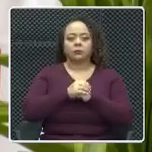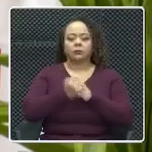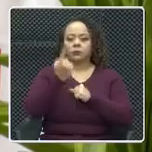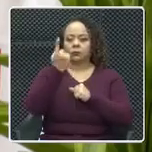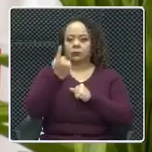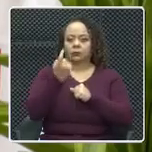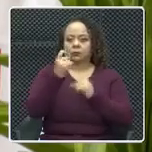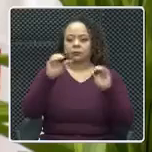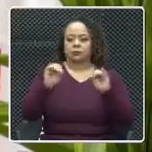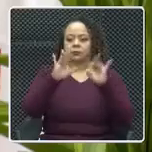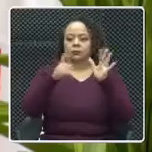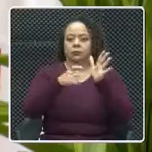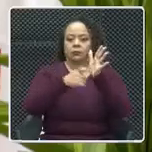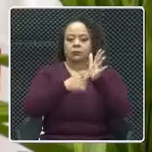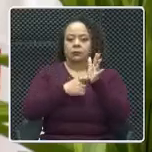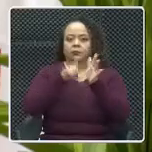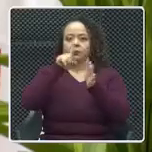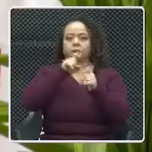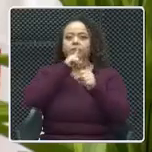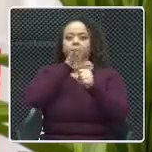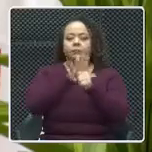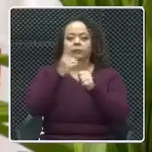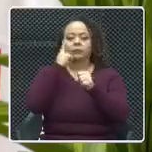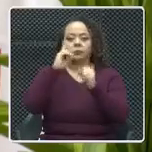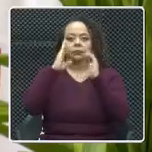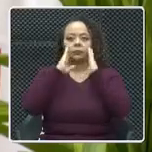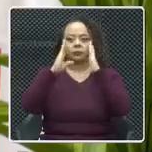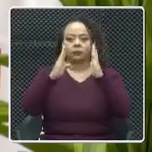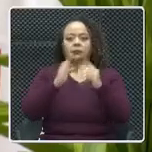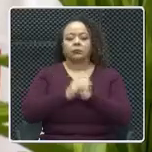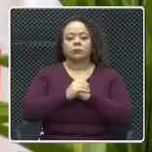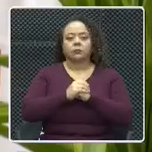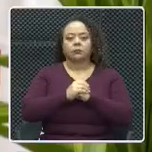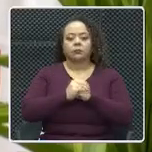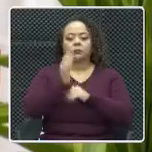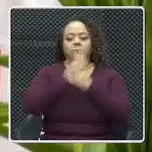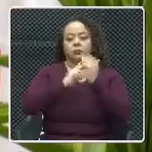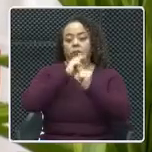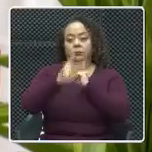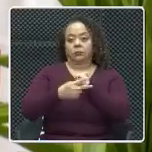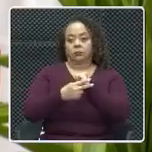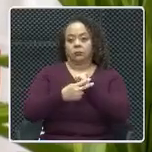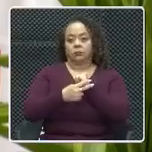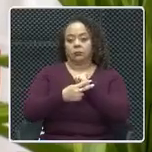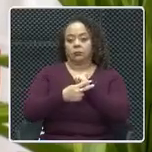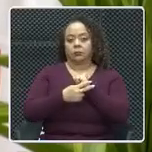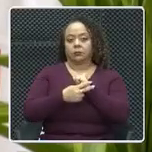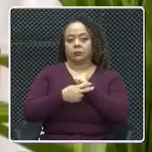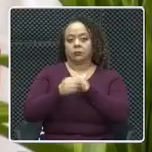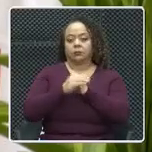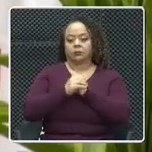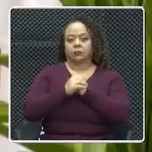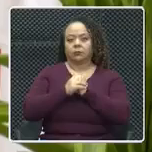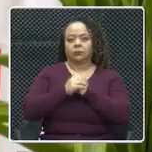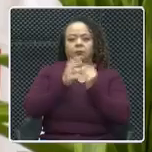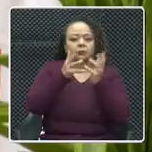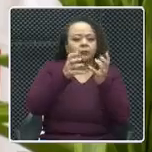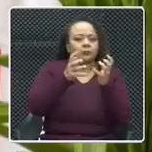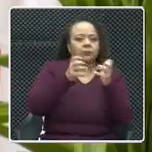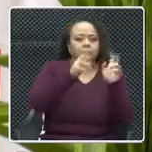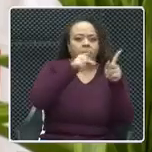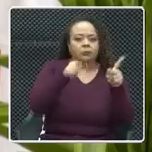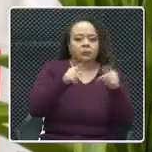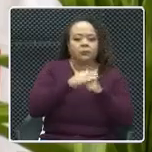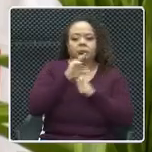faltan que aclaren los requisitos que hay que cumplir para ser atendido. A veces nos están dando expectativas a la gente que